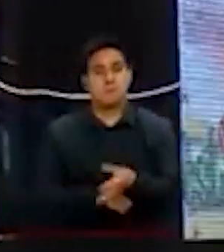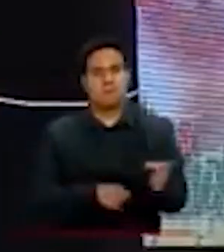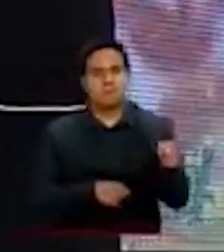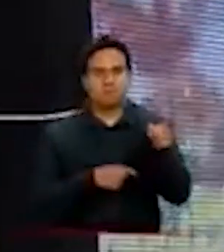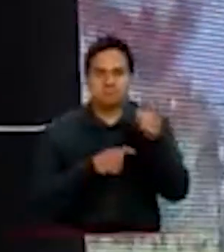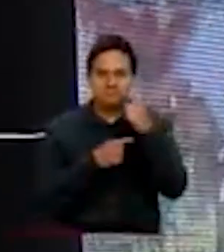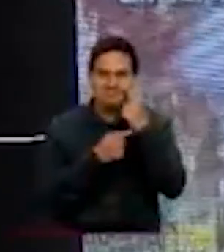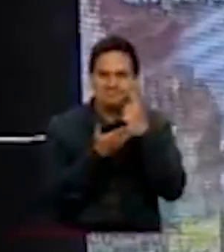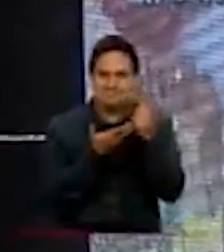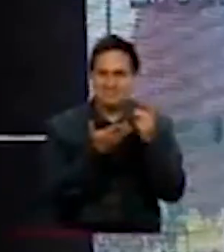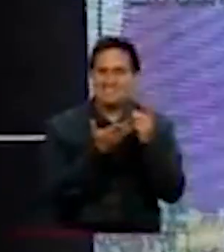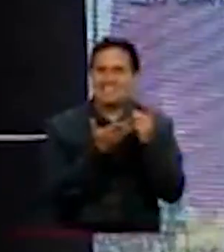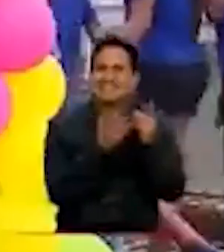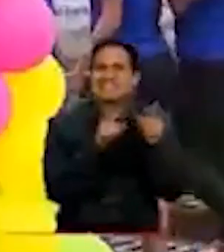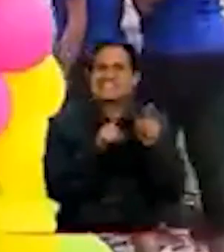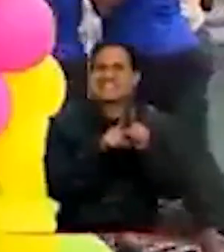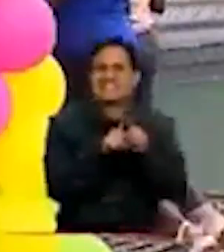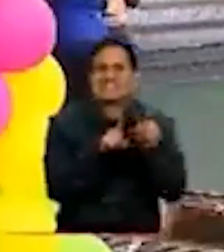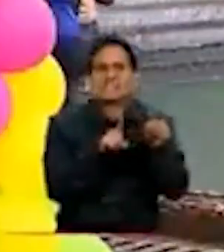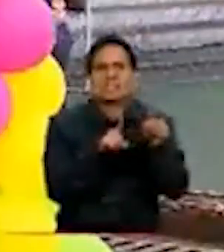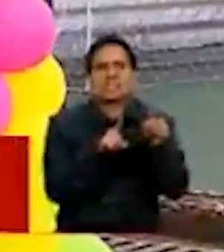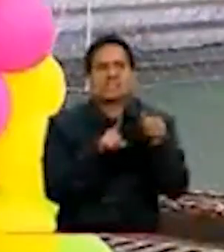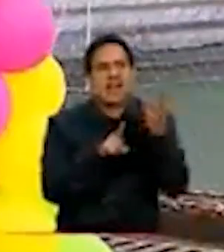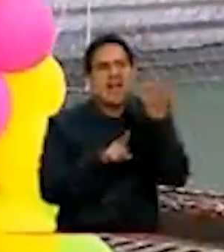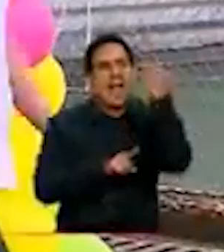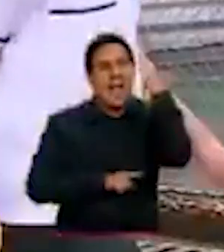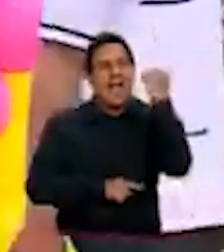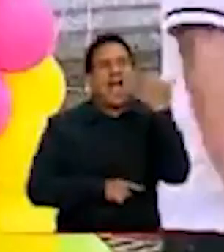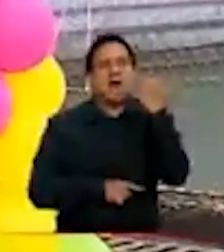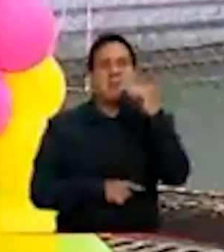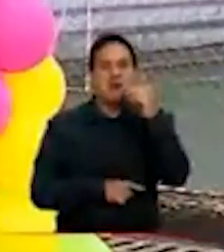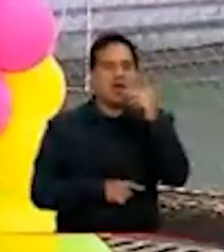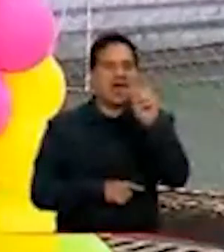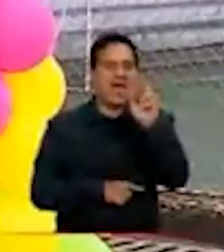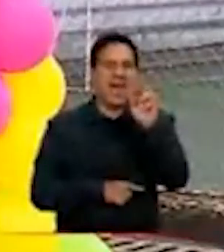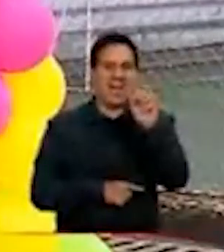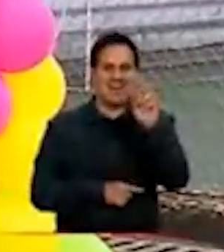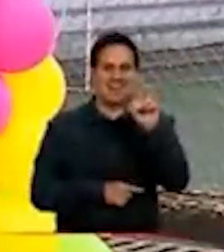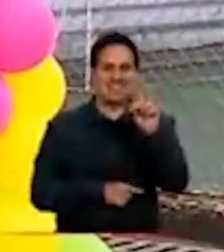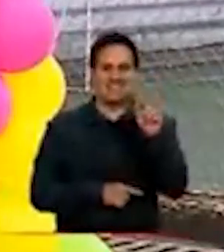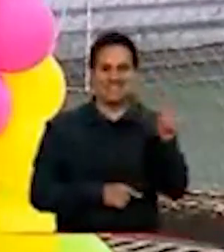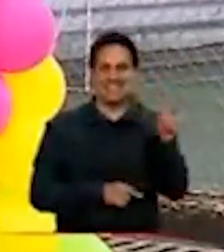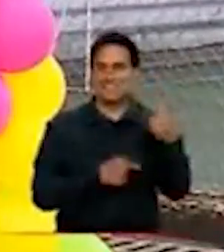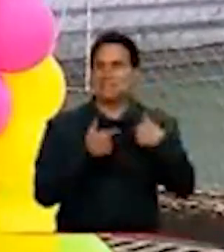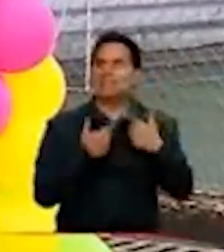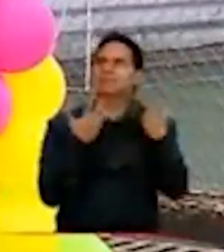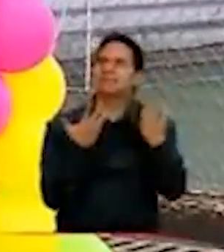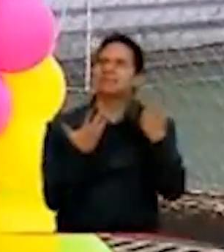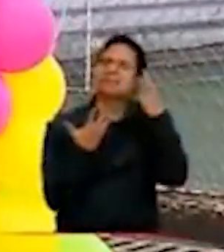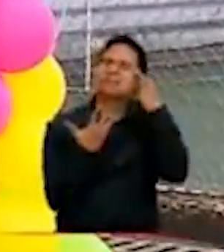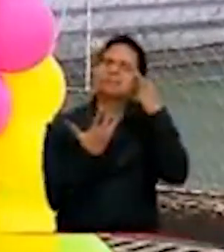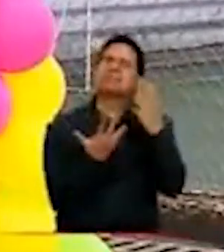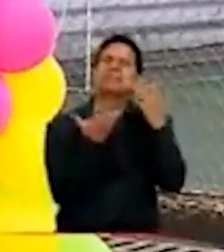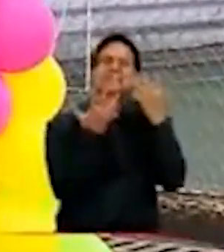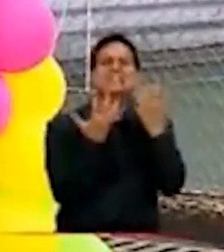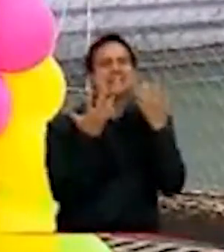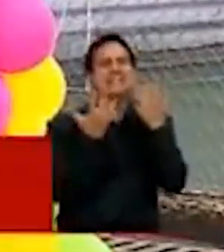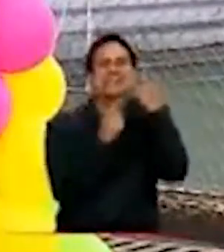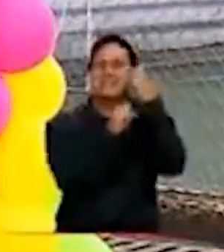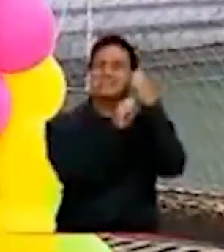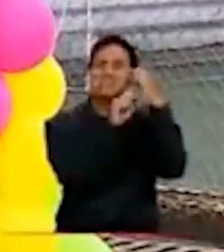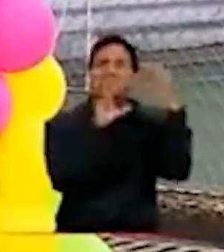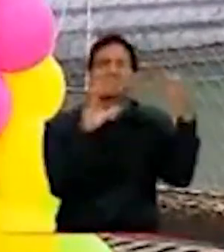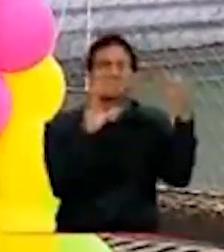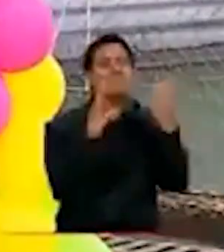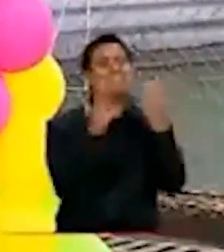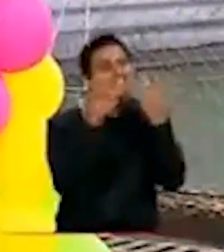un sueño que nació de una niña, Karen Ximena Lemos, y Karen Ximena se imaginaba que todos